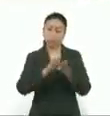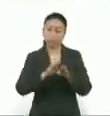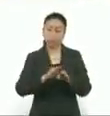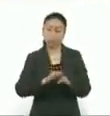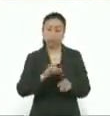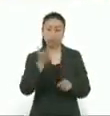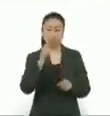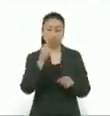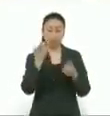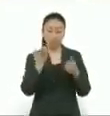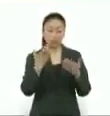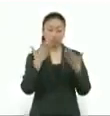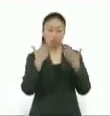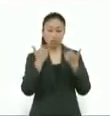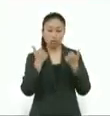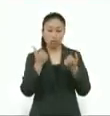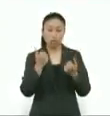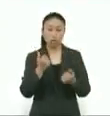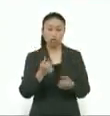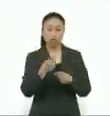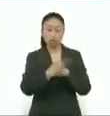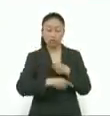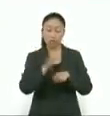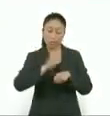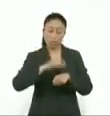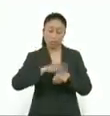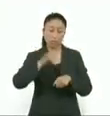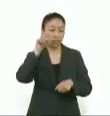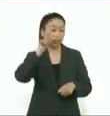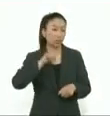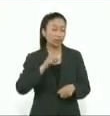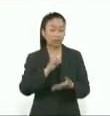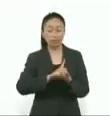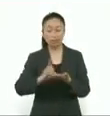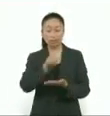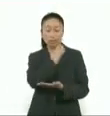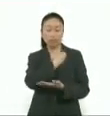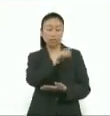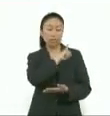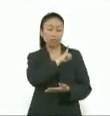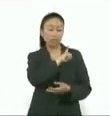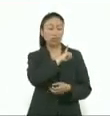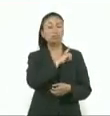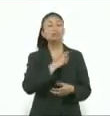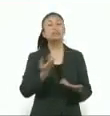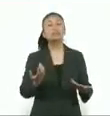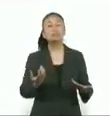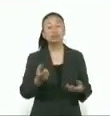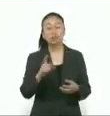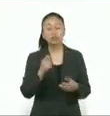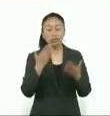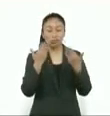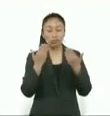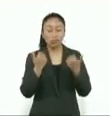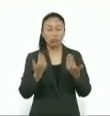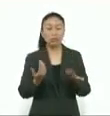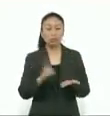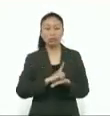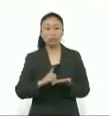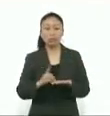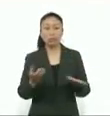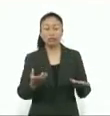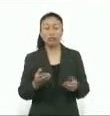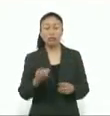mujeres. Que si no hay derecho a la salud, a quien más afecta es a las mujeres. Que si no hay derecho a